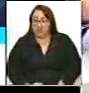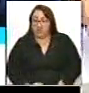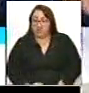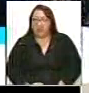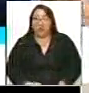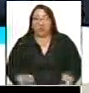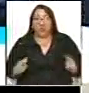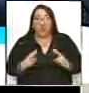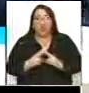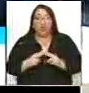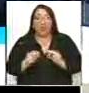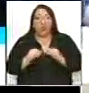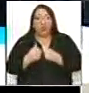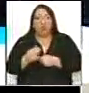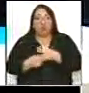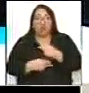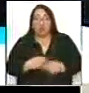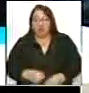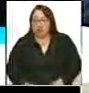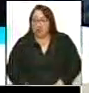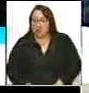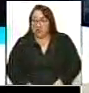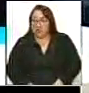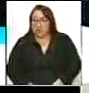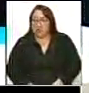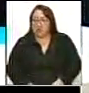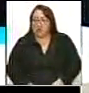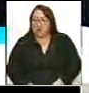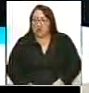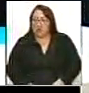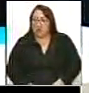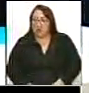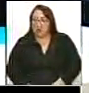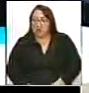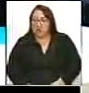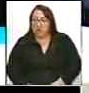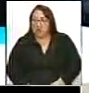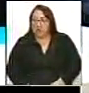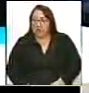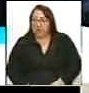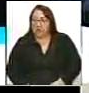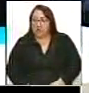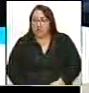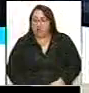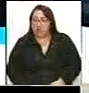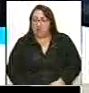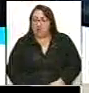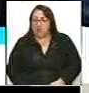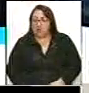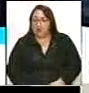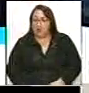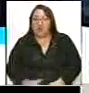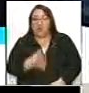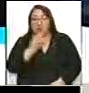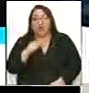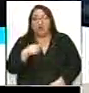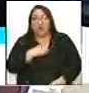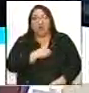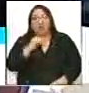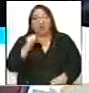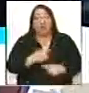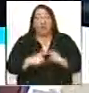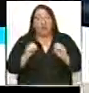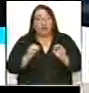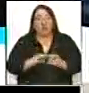partido nacional, movimientos regionales, estamos poniendo muros infranqueables y no sé realmente si vamos a ganar. Y es